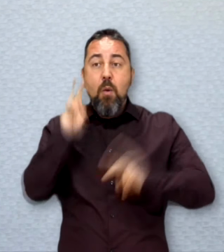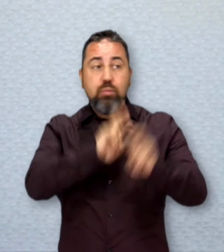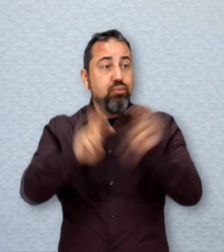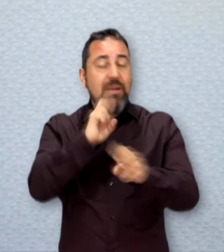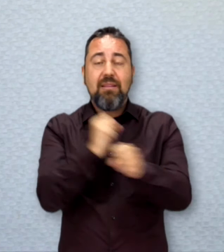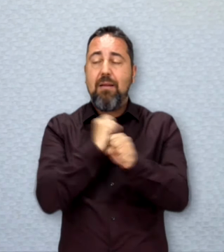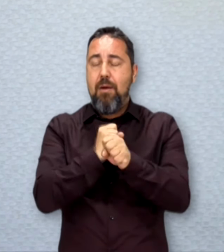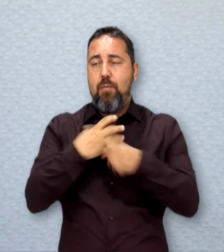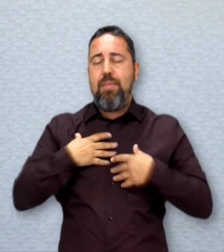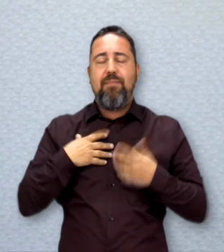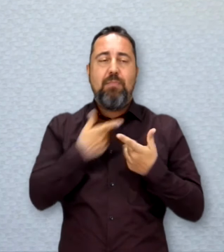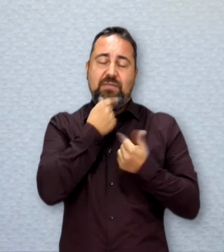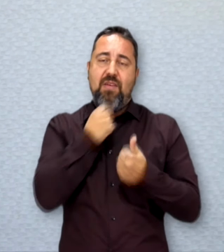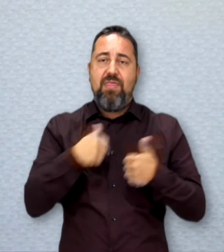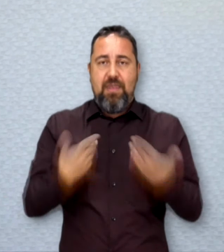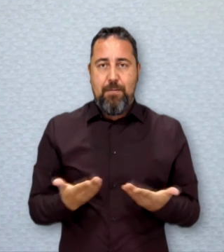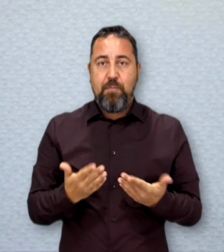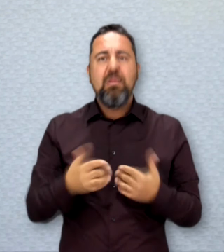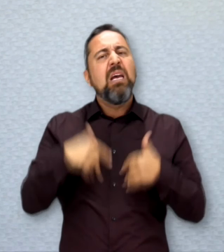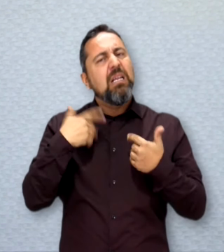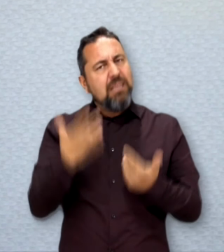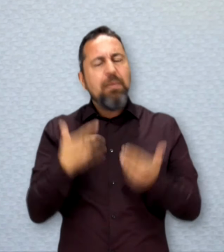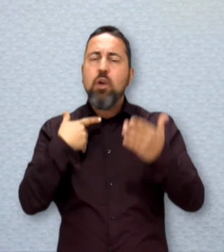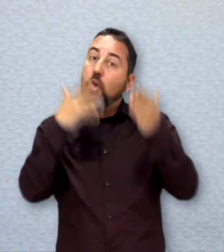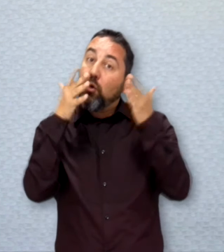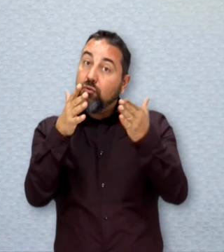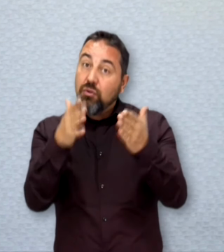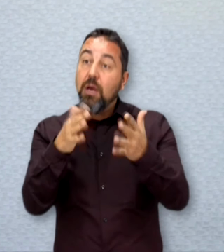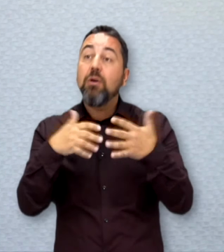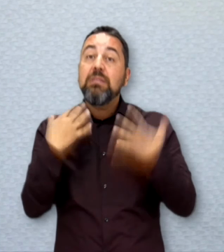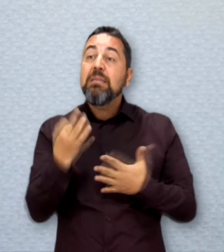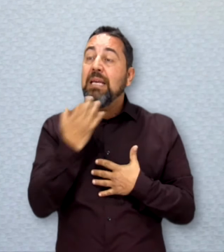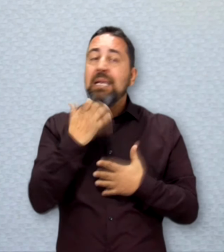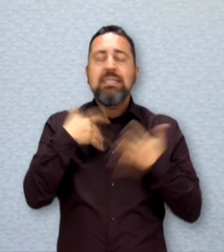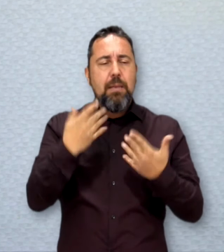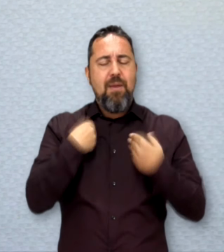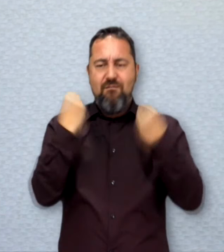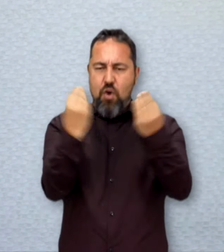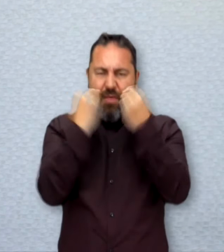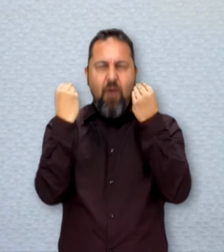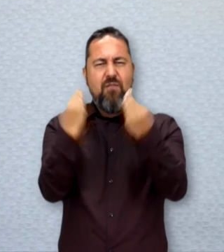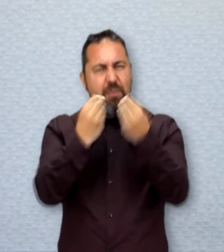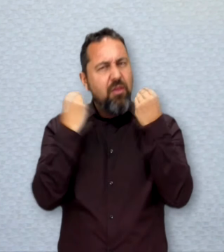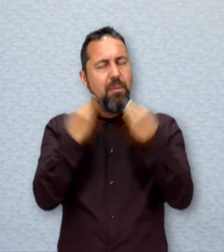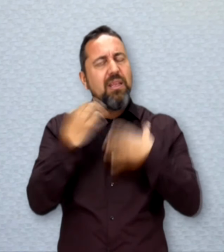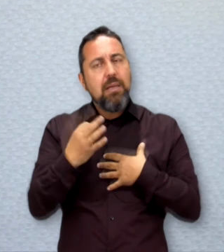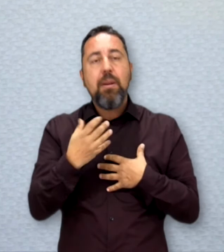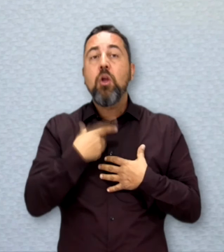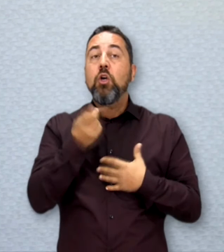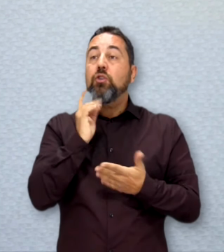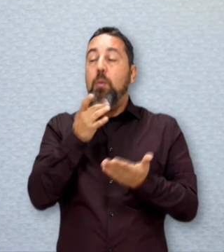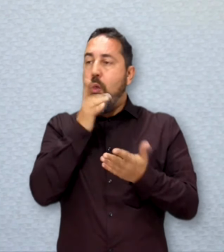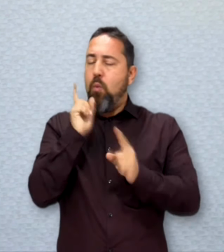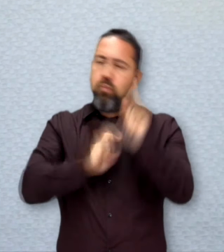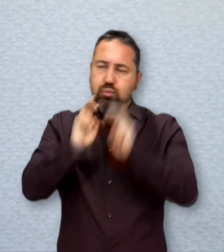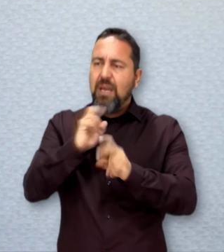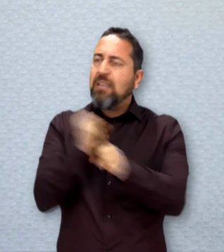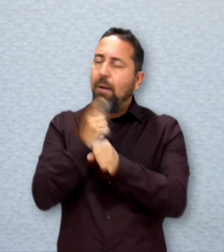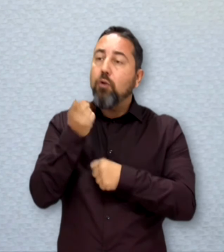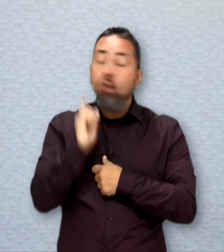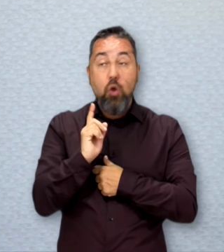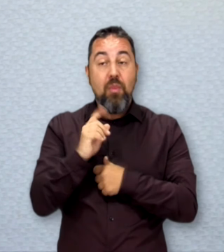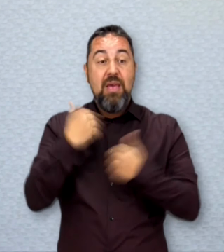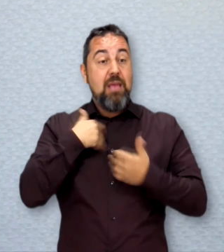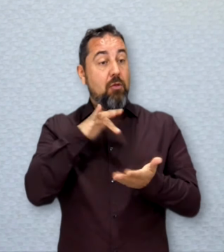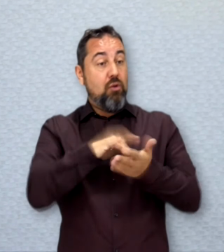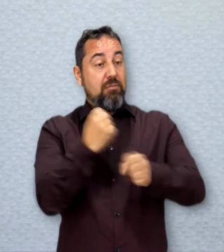así podamos multiplicar nuestras oportunidades. Además, es muy recomendable estar siempre en continua formación, no